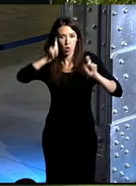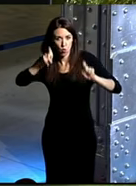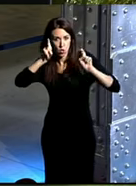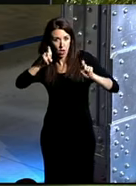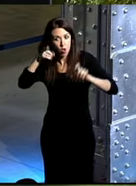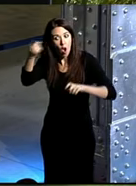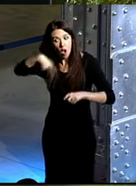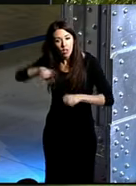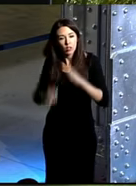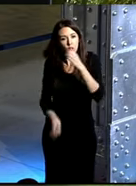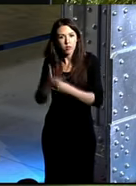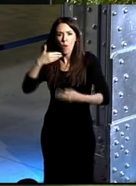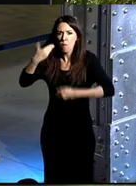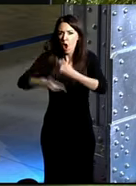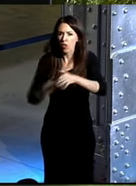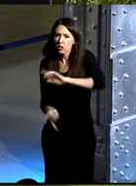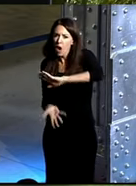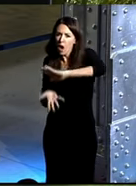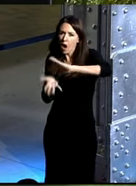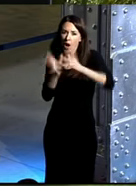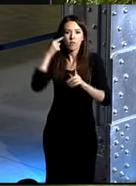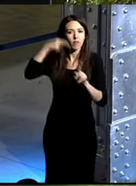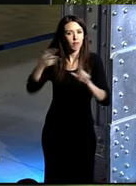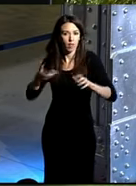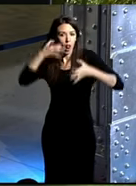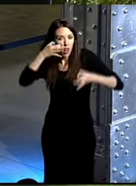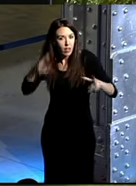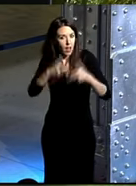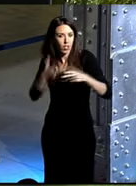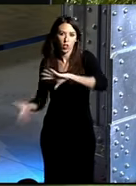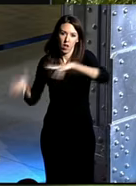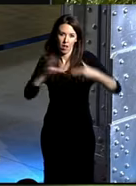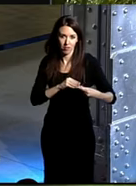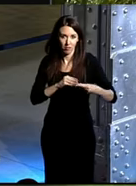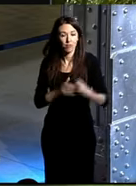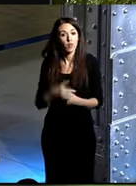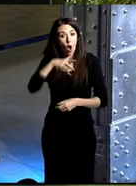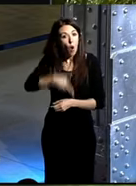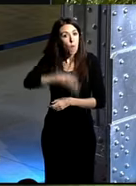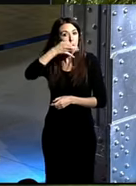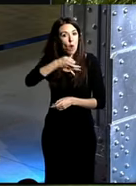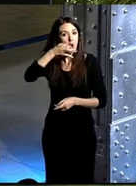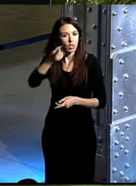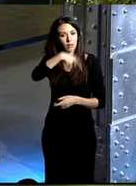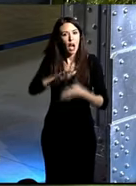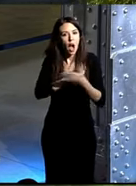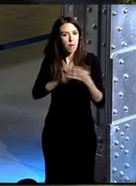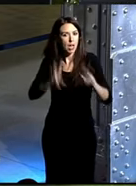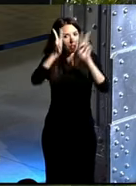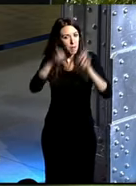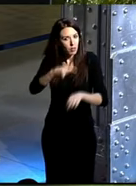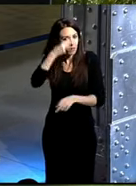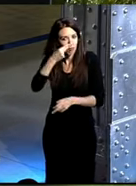educación, que han impulsado los procesos de transformación para adaptarse a la realidad social. Durante esta tarde vamos a abordar temas